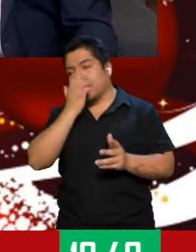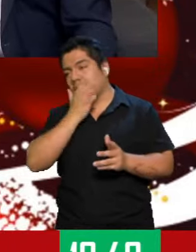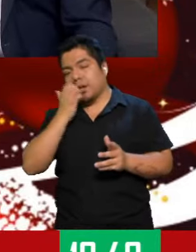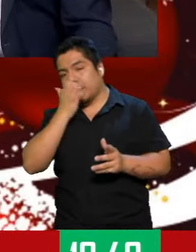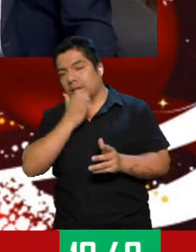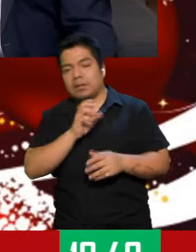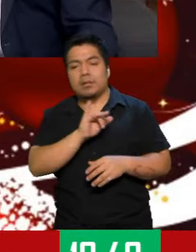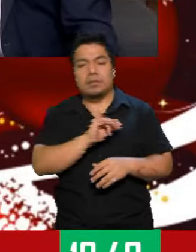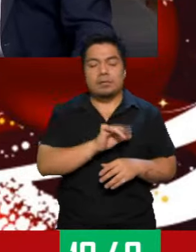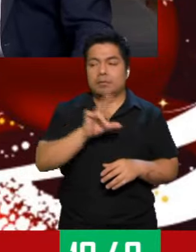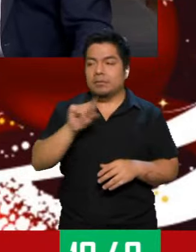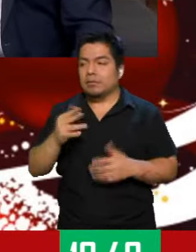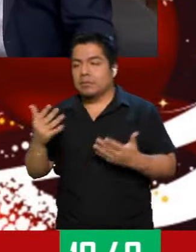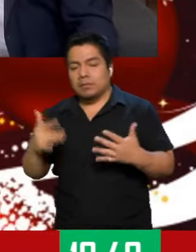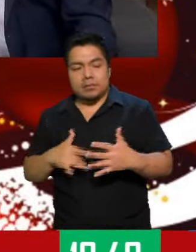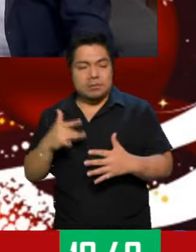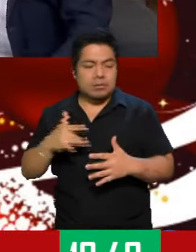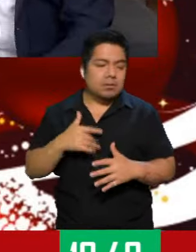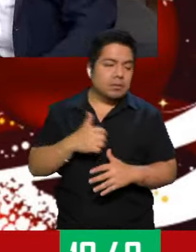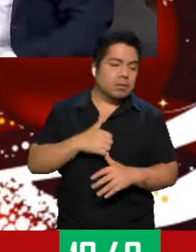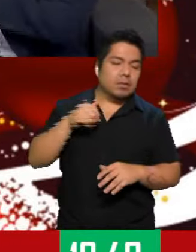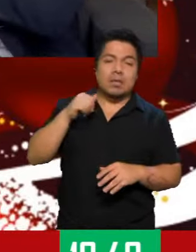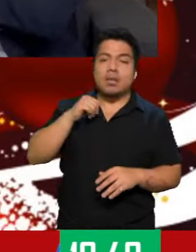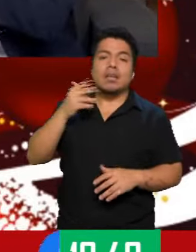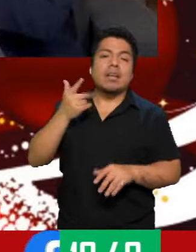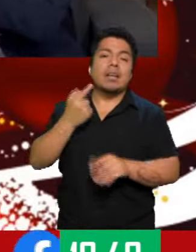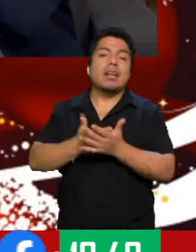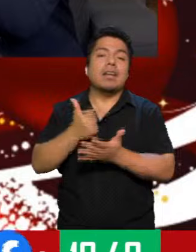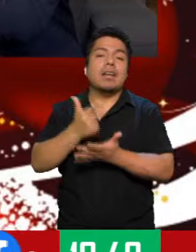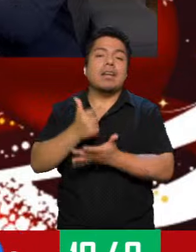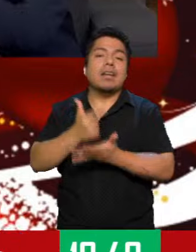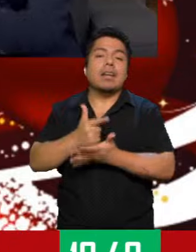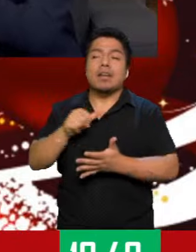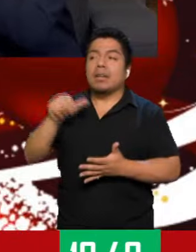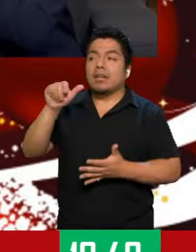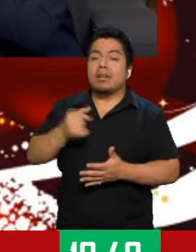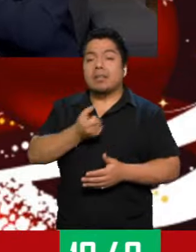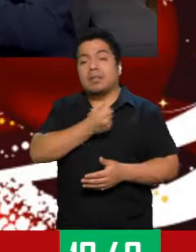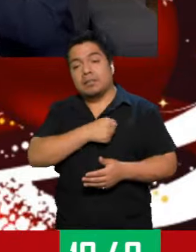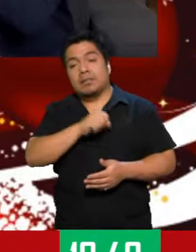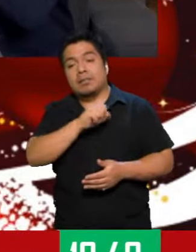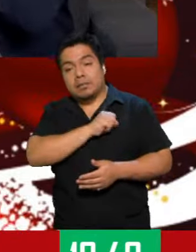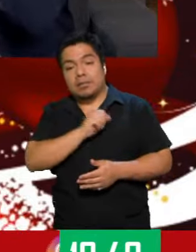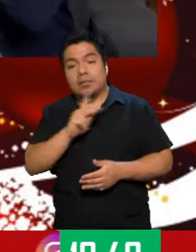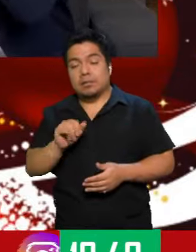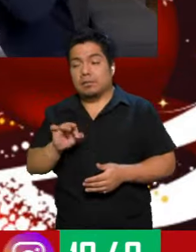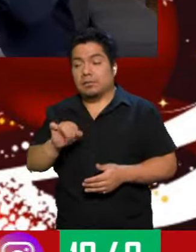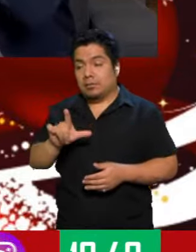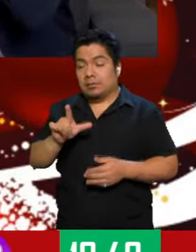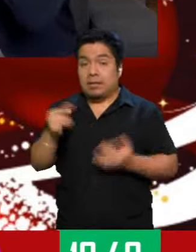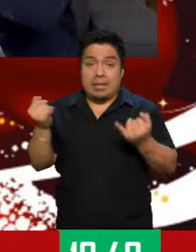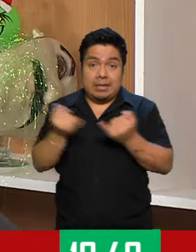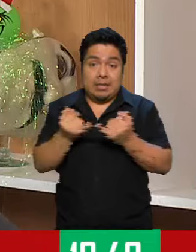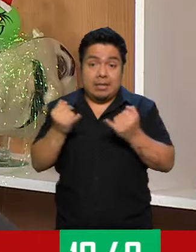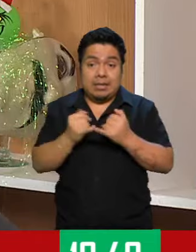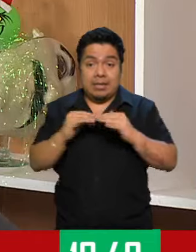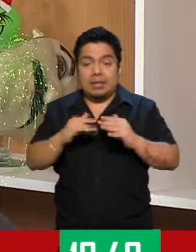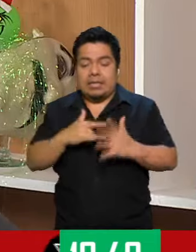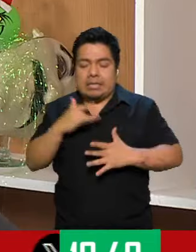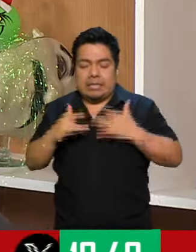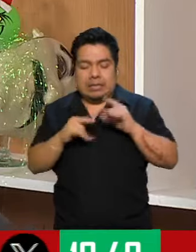si tengo el colesterol alto, bajo o algo, pues eso no. Justamente el estado de salud es un dato personal, incluso con la categoría de